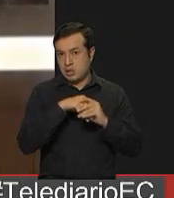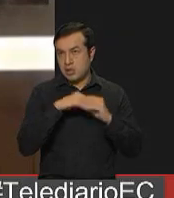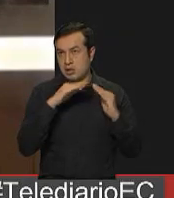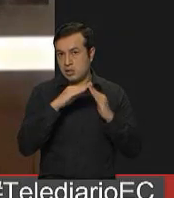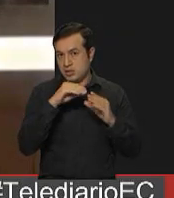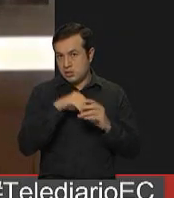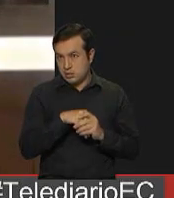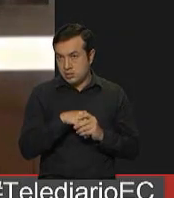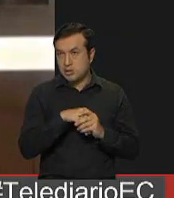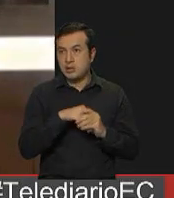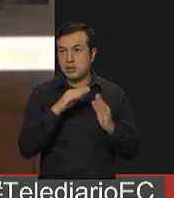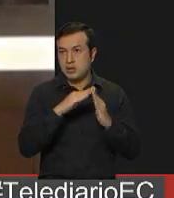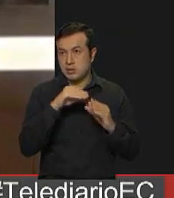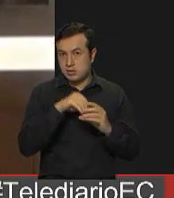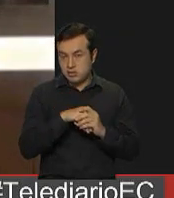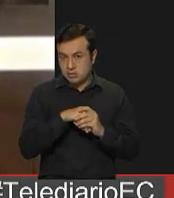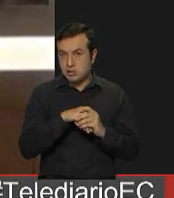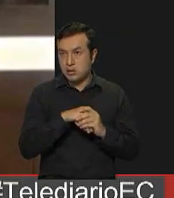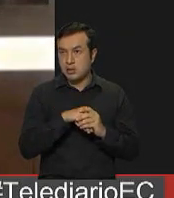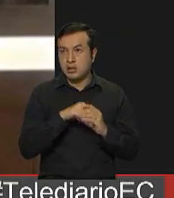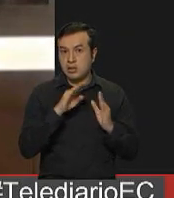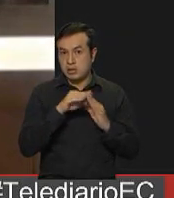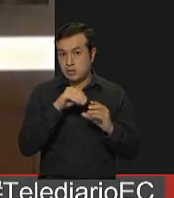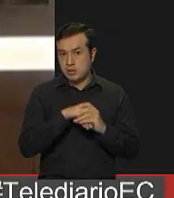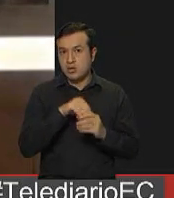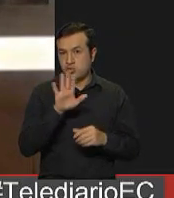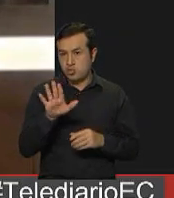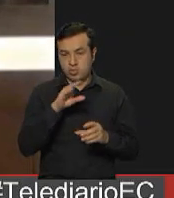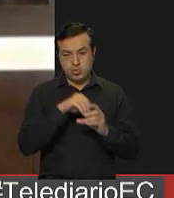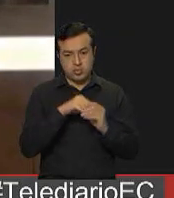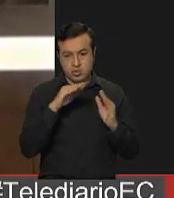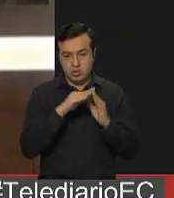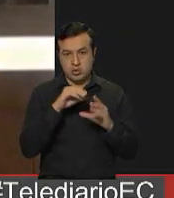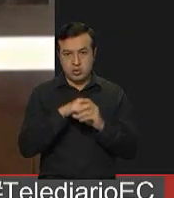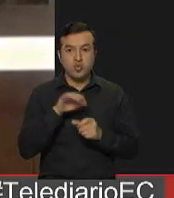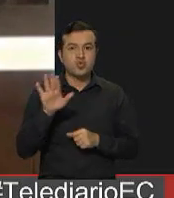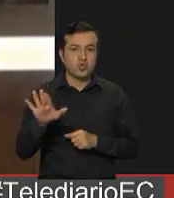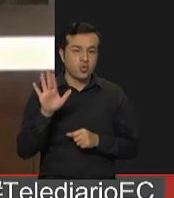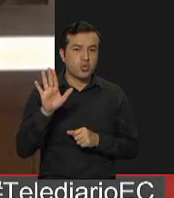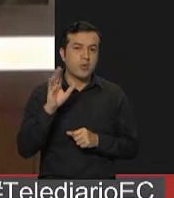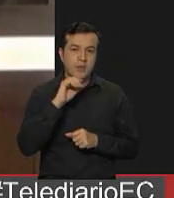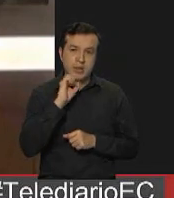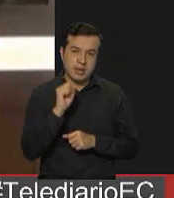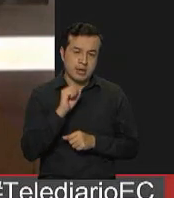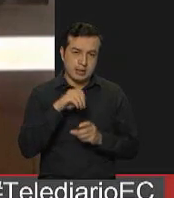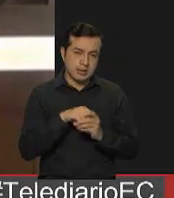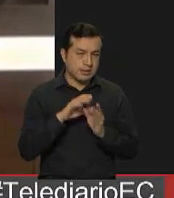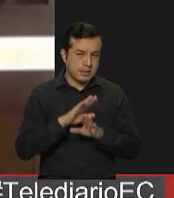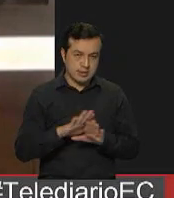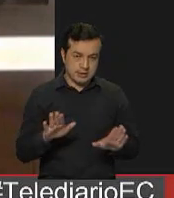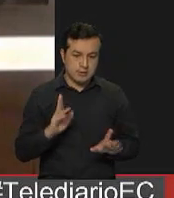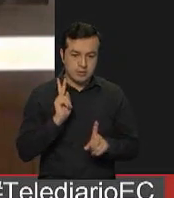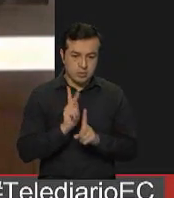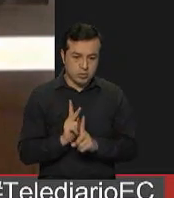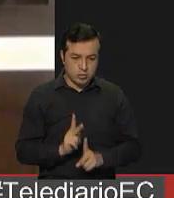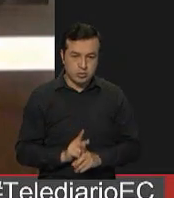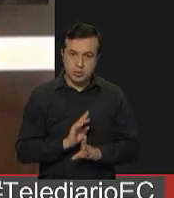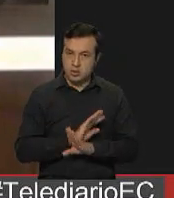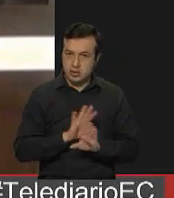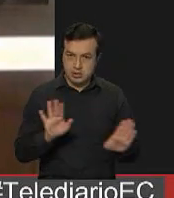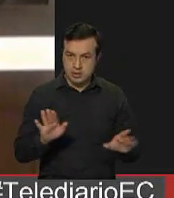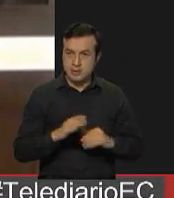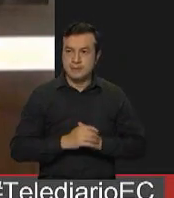o arresto domiciliario, o sea, una medida por su condición de edad y de salud. Eso es pertinente,